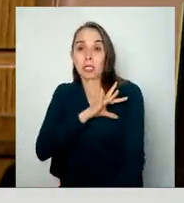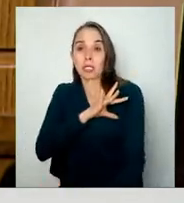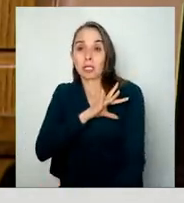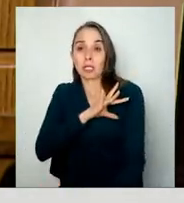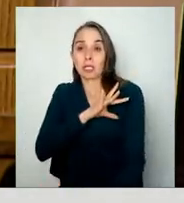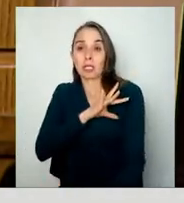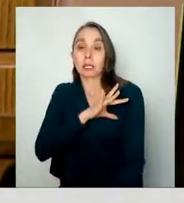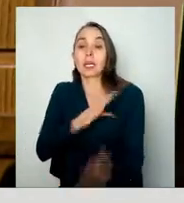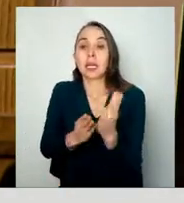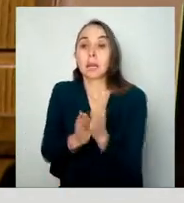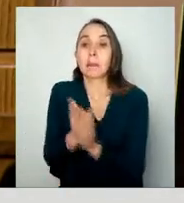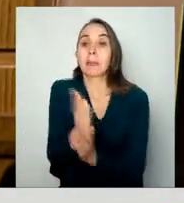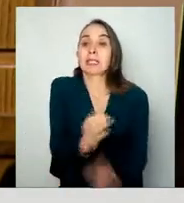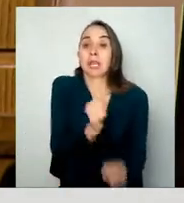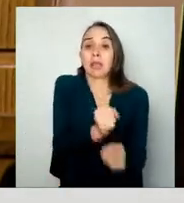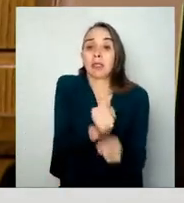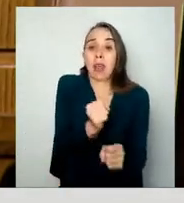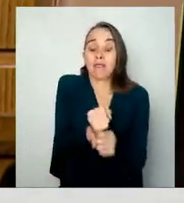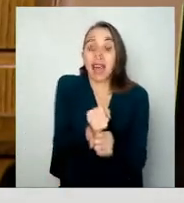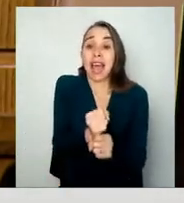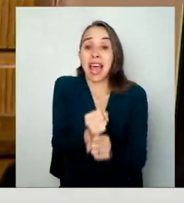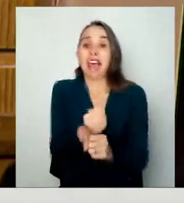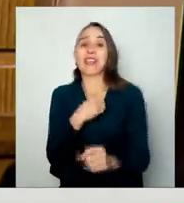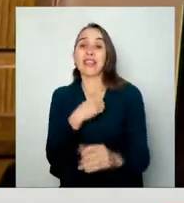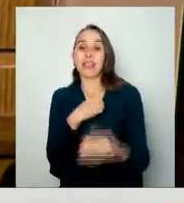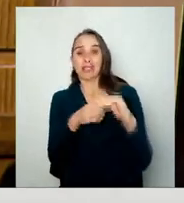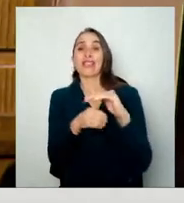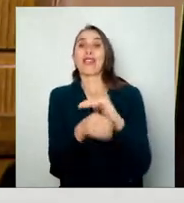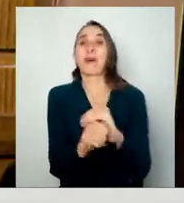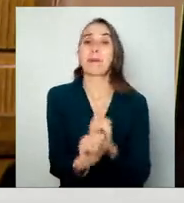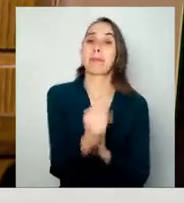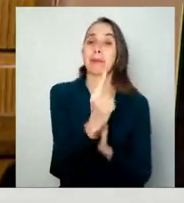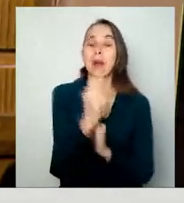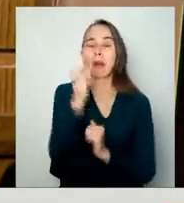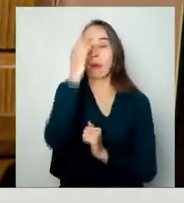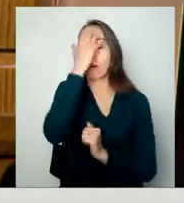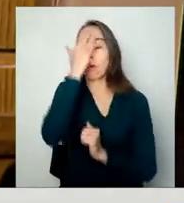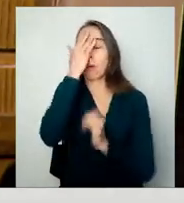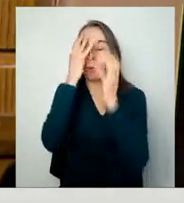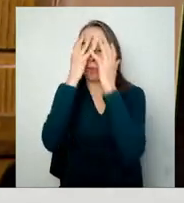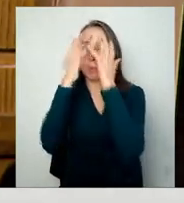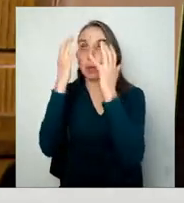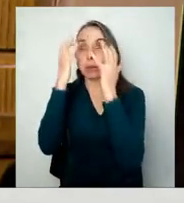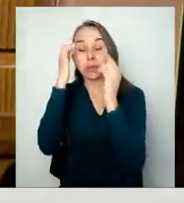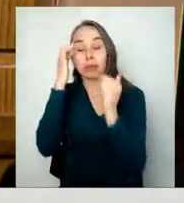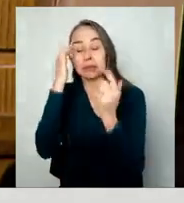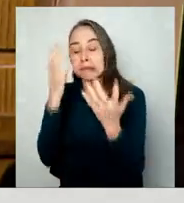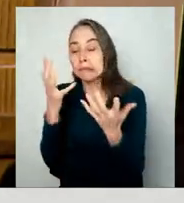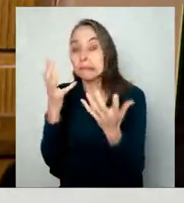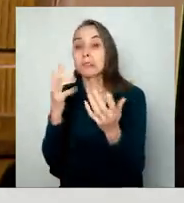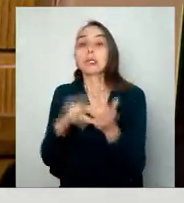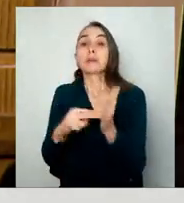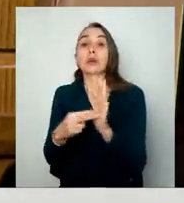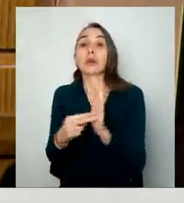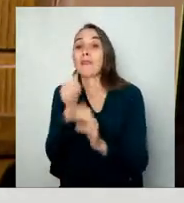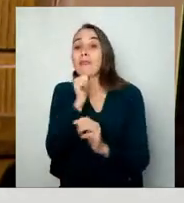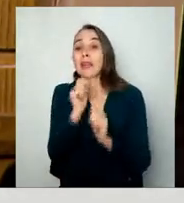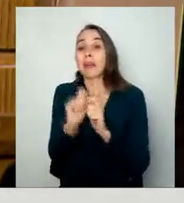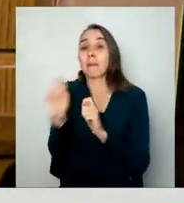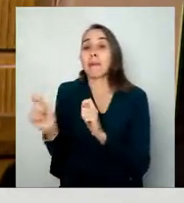laboral lleno de Preocupaciones en vez de sueños y anhelos debido a las deudas existentes con sus planteles de educación superior